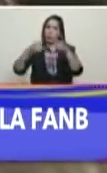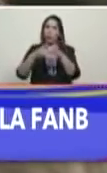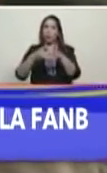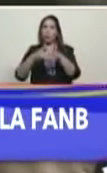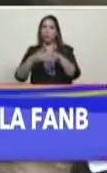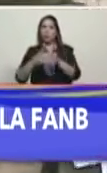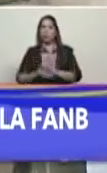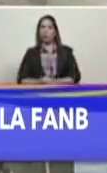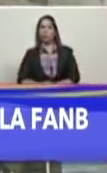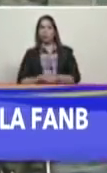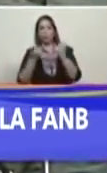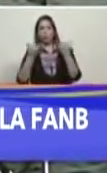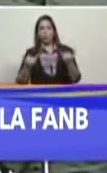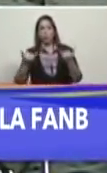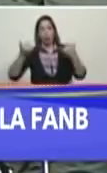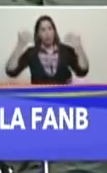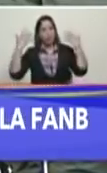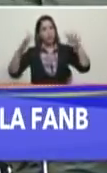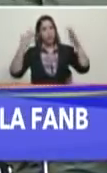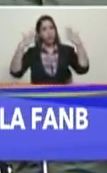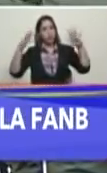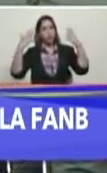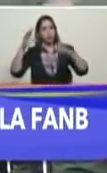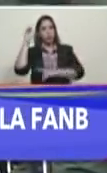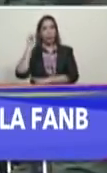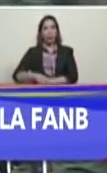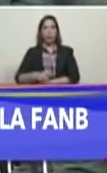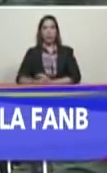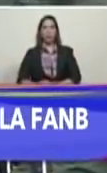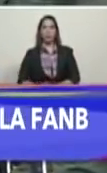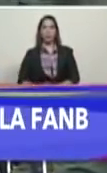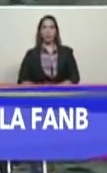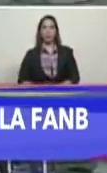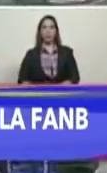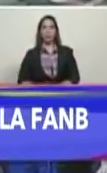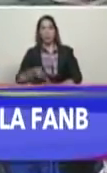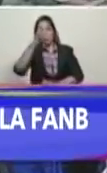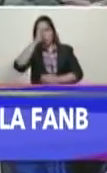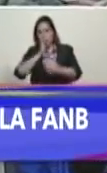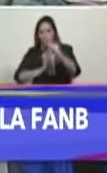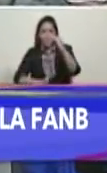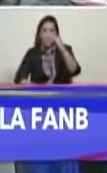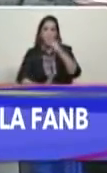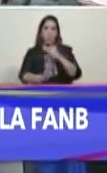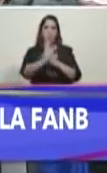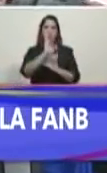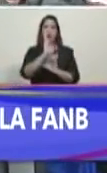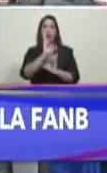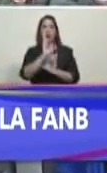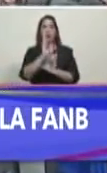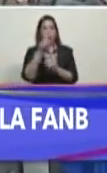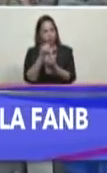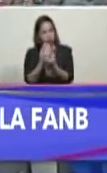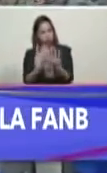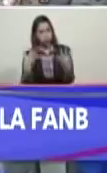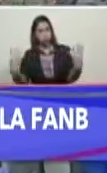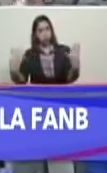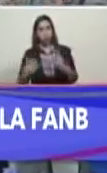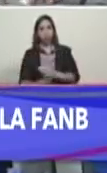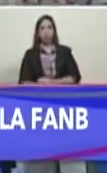conjunto, pido también un aplauso de reconocimiento humilde, como son ellos, humildes,